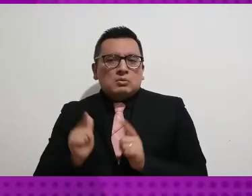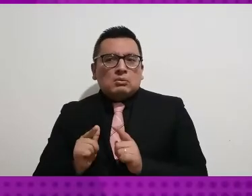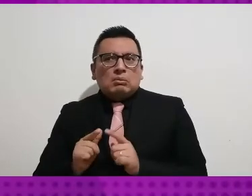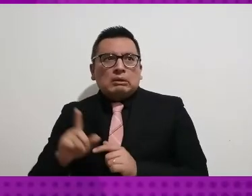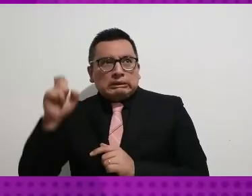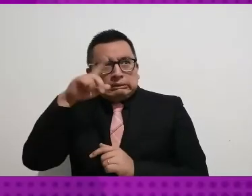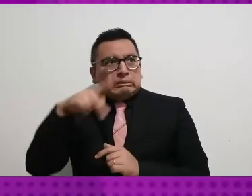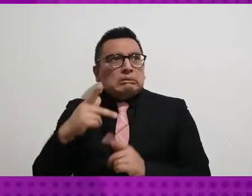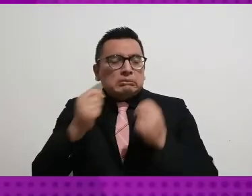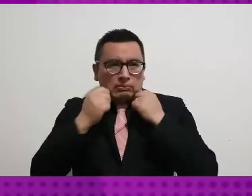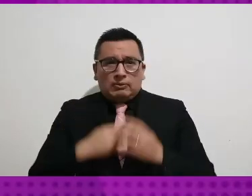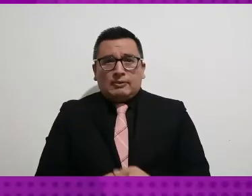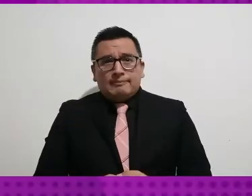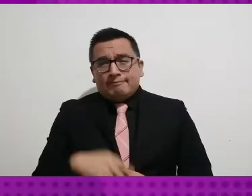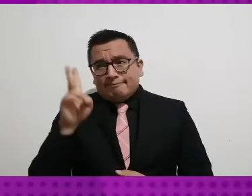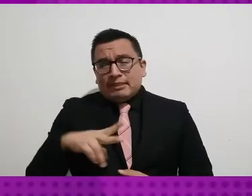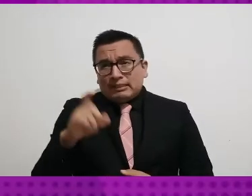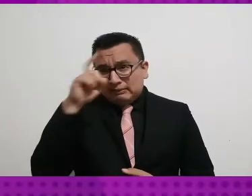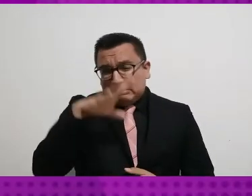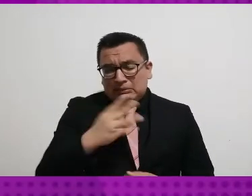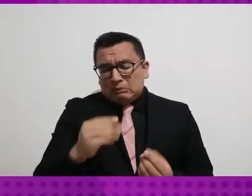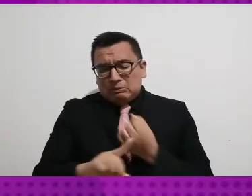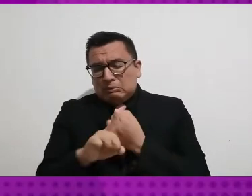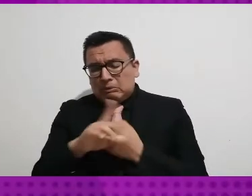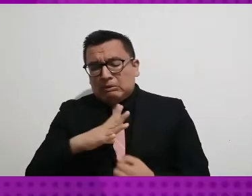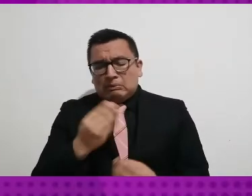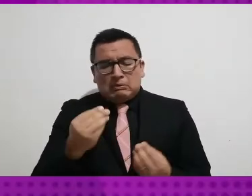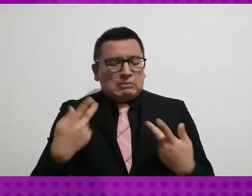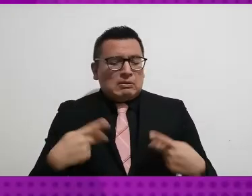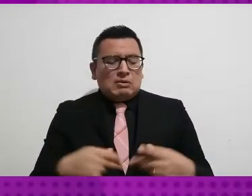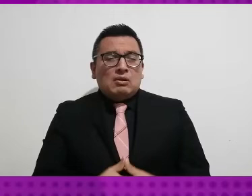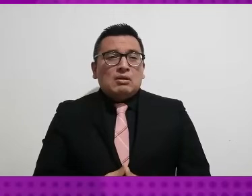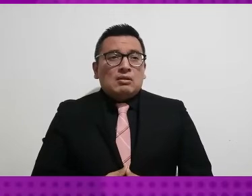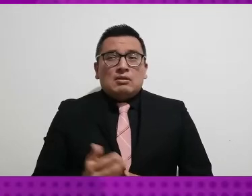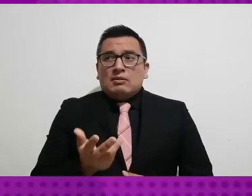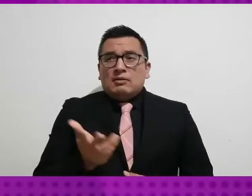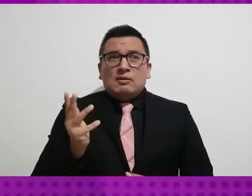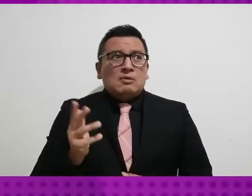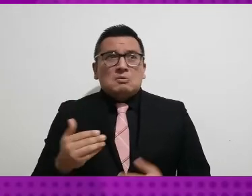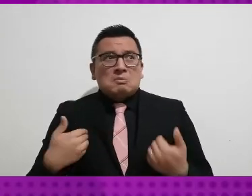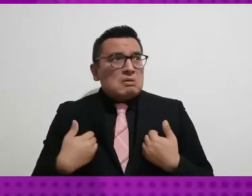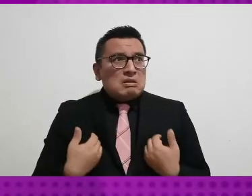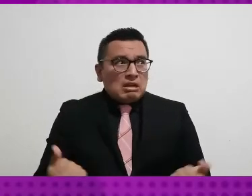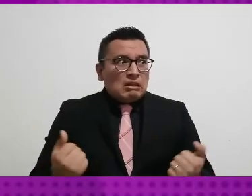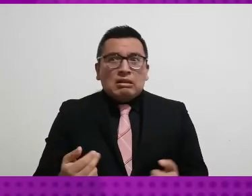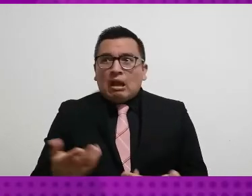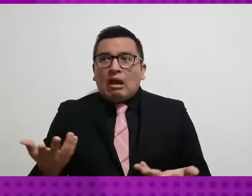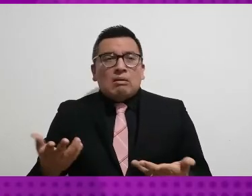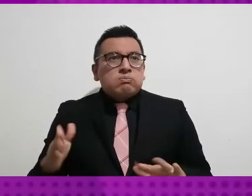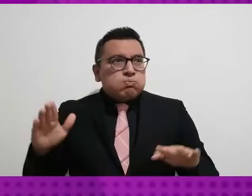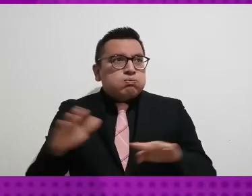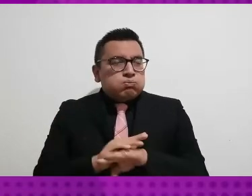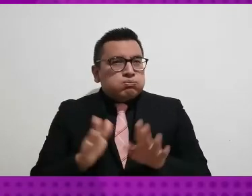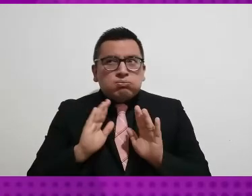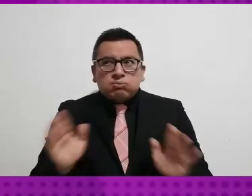discriminados. Hay todavía muchos estigmas, sí es cierto, hay todavía muchos problemas, hay todavía mucha gente que no ha entendido que ya cambió